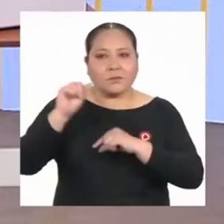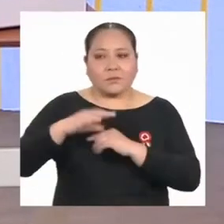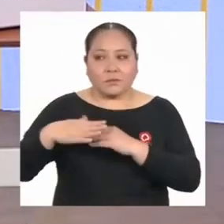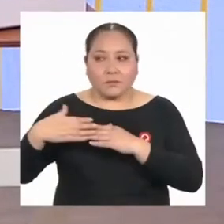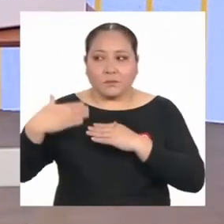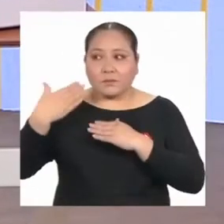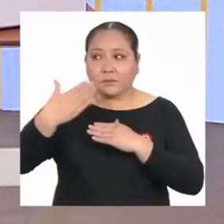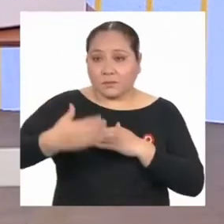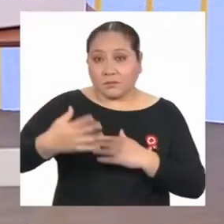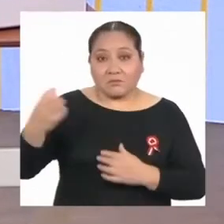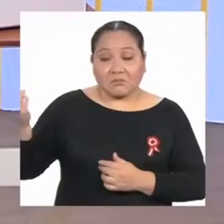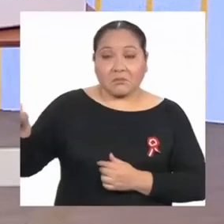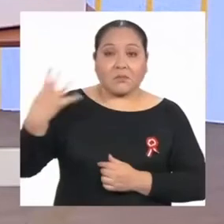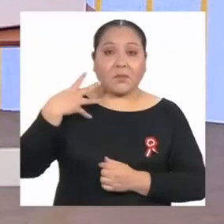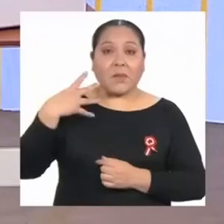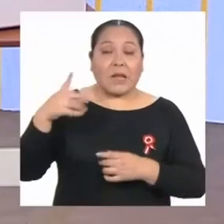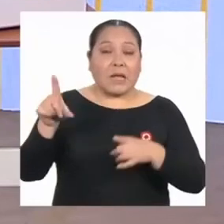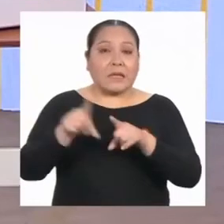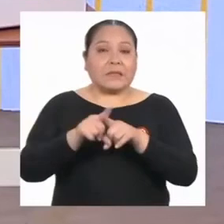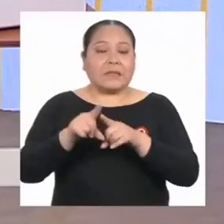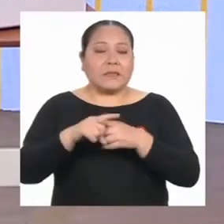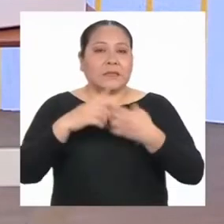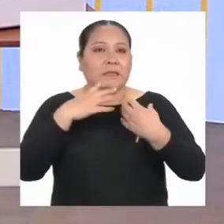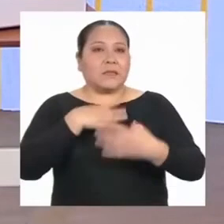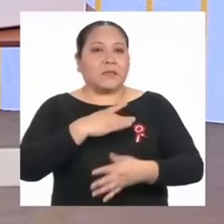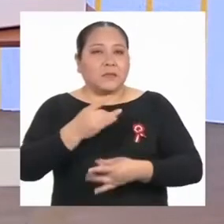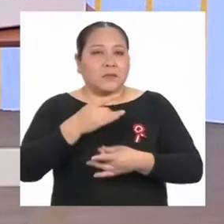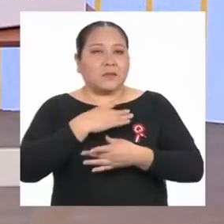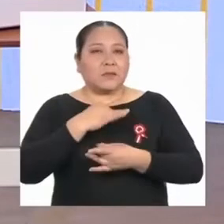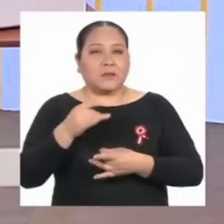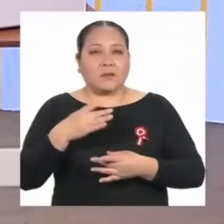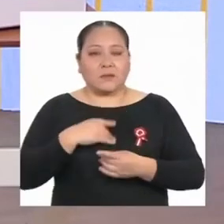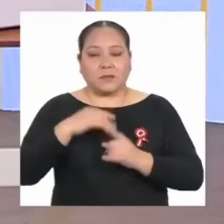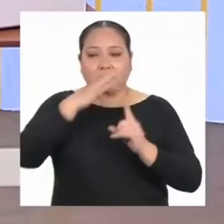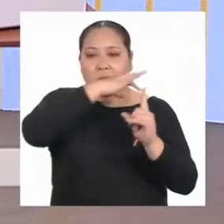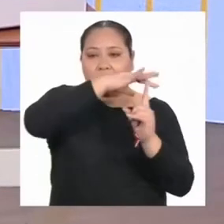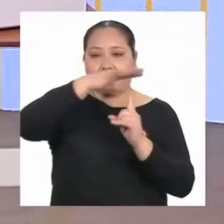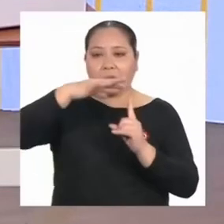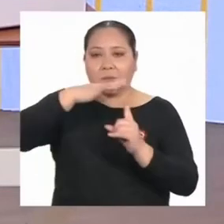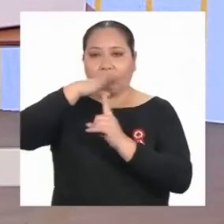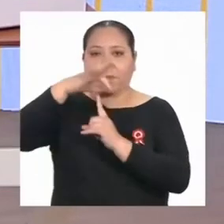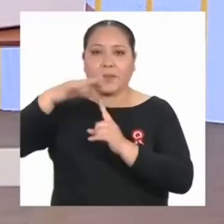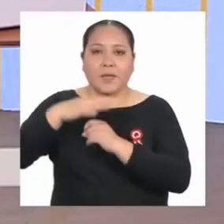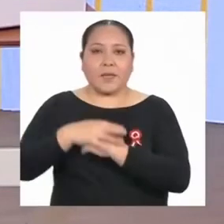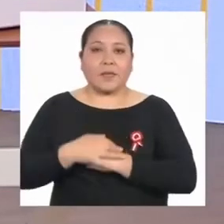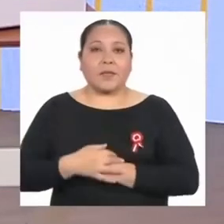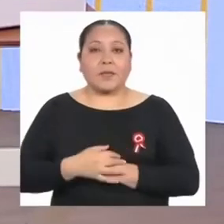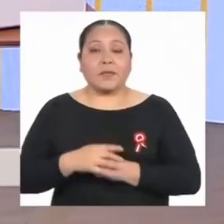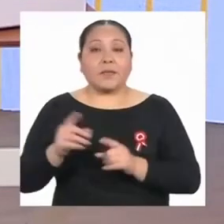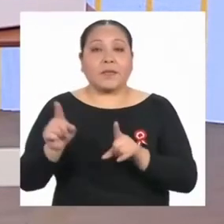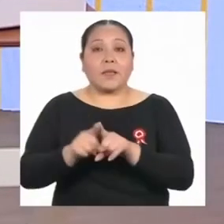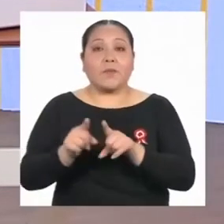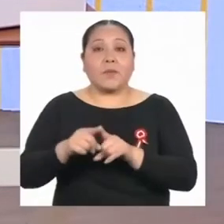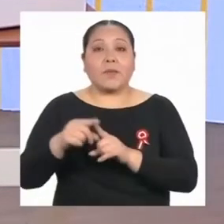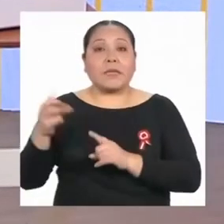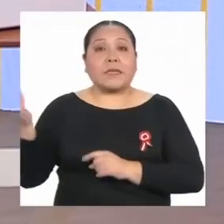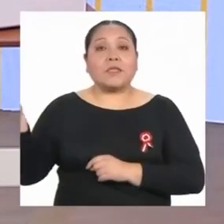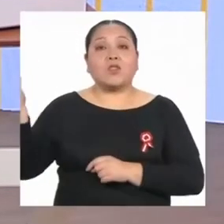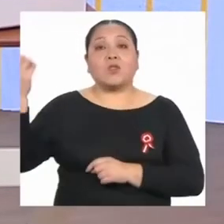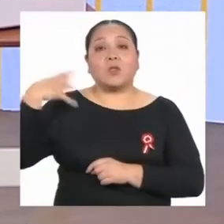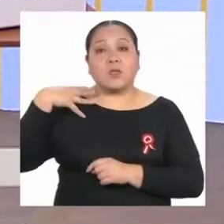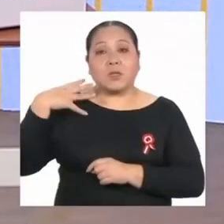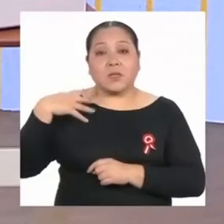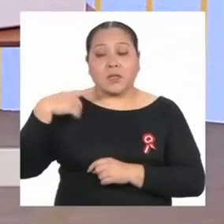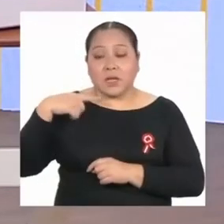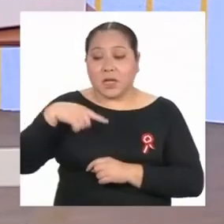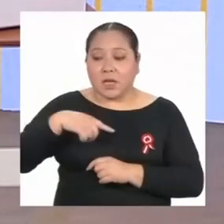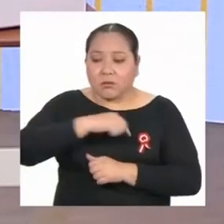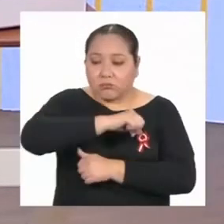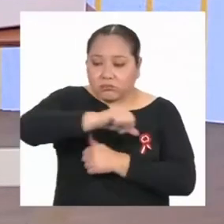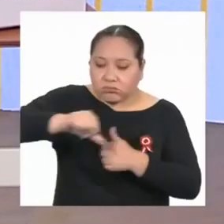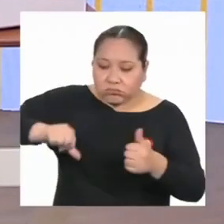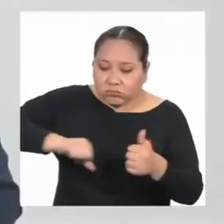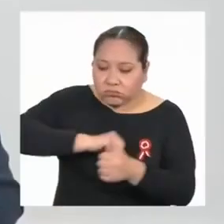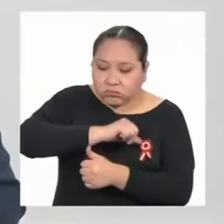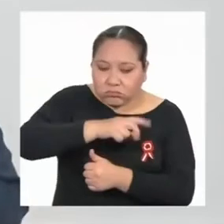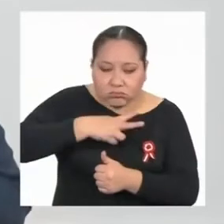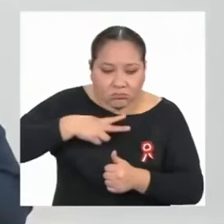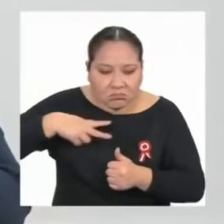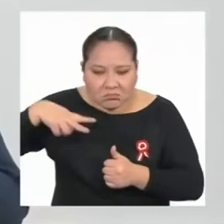nos comenta que también está muy interesada por el ambiente. Además menciona que en su entorno ve mucha